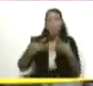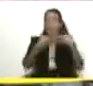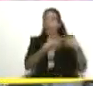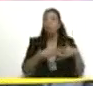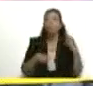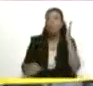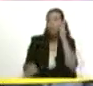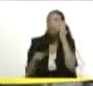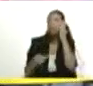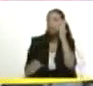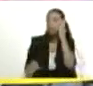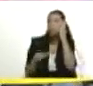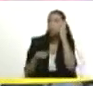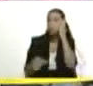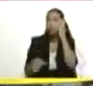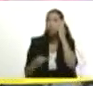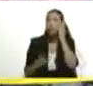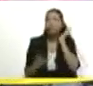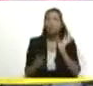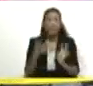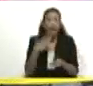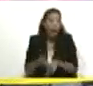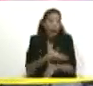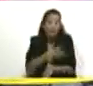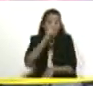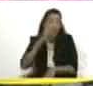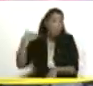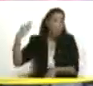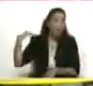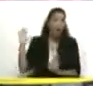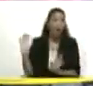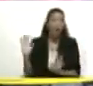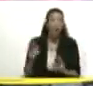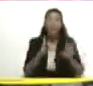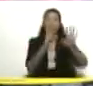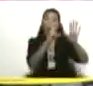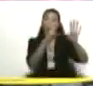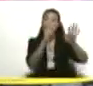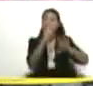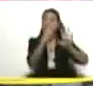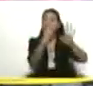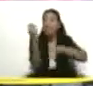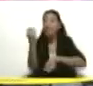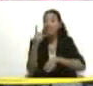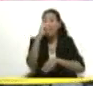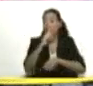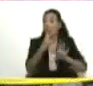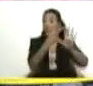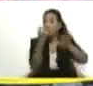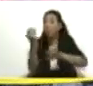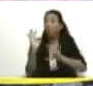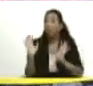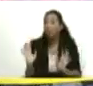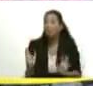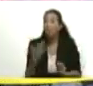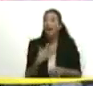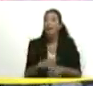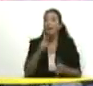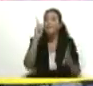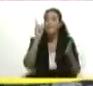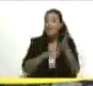disco music, John Travolta. ¿Mm? Los 70, ¿te acuerdas, Cristóbal Jiménez? ¿Te acuerdas,